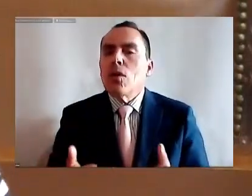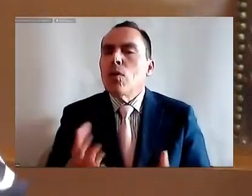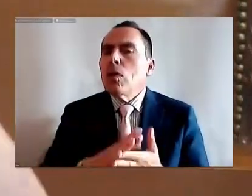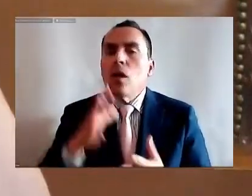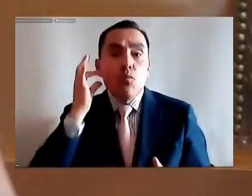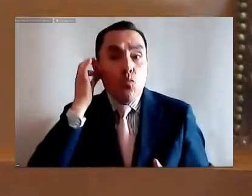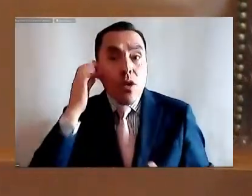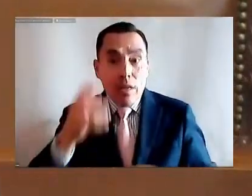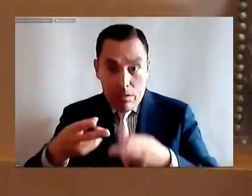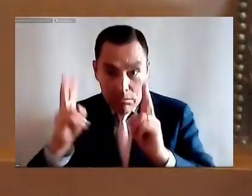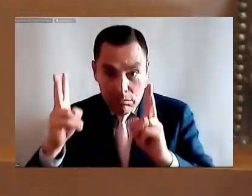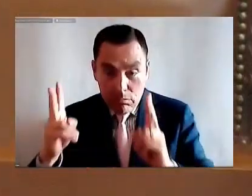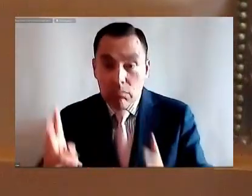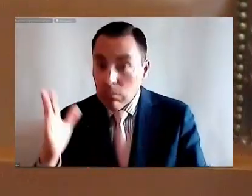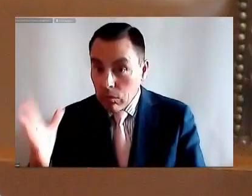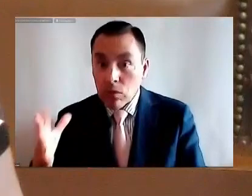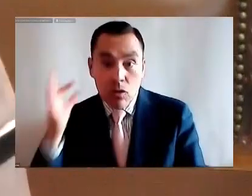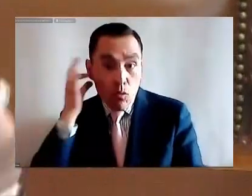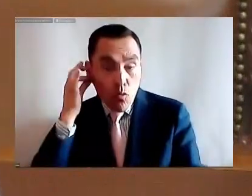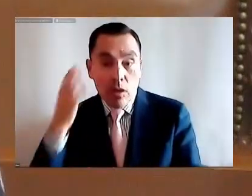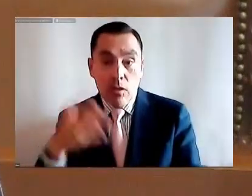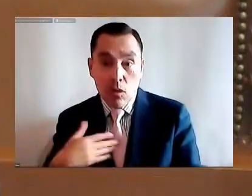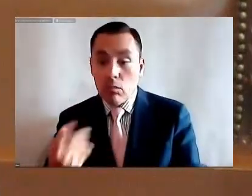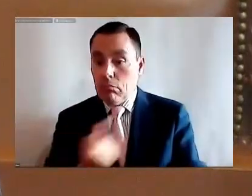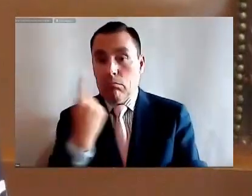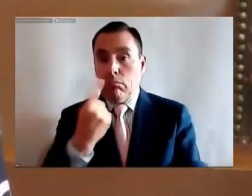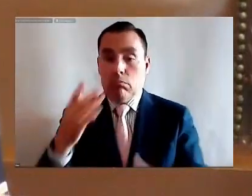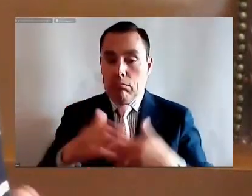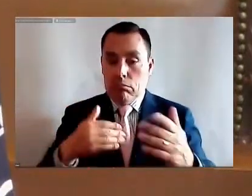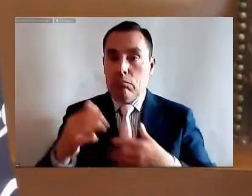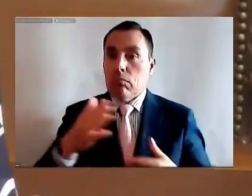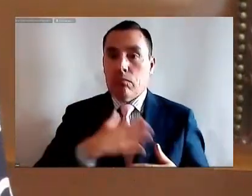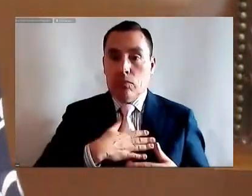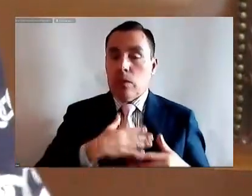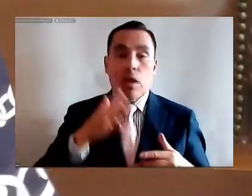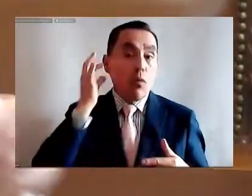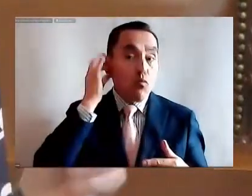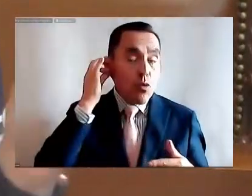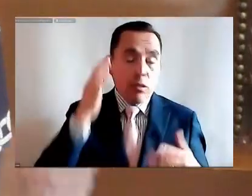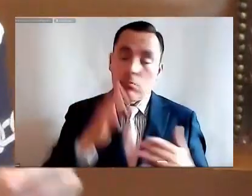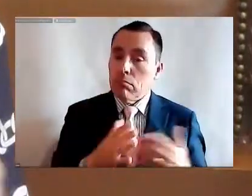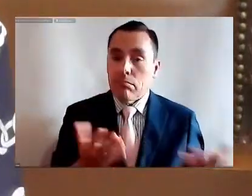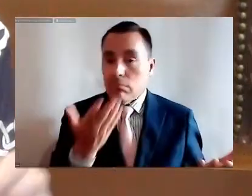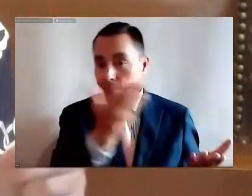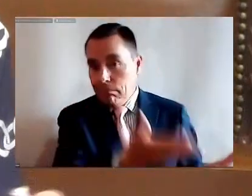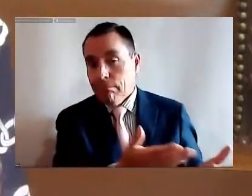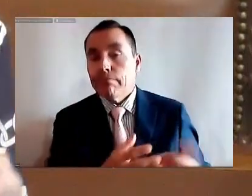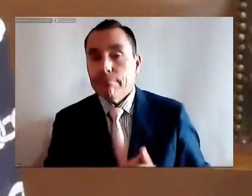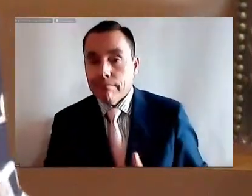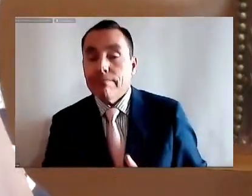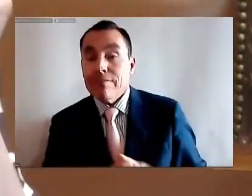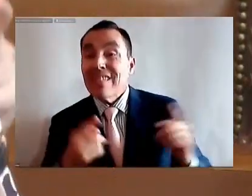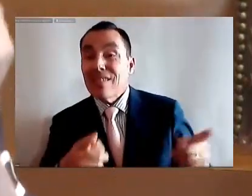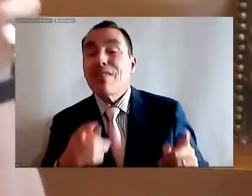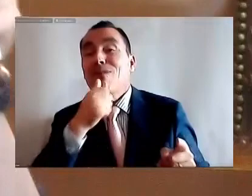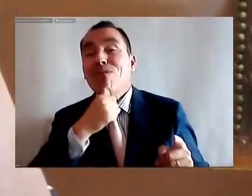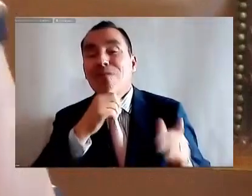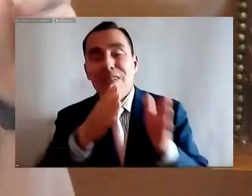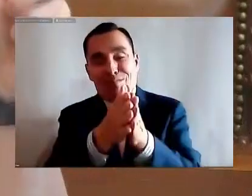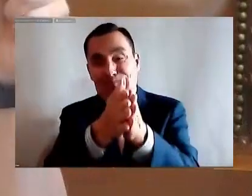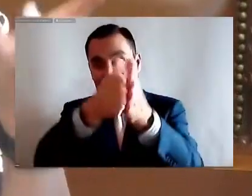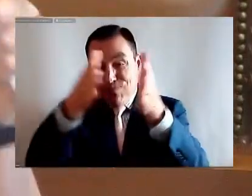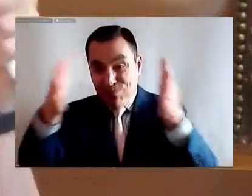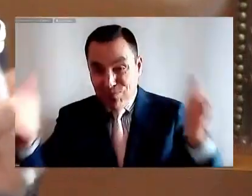mucho, la autonomía y la salud sexual y reproductiva de las mujeres. Yo creo que hay un espacio enorme en que podemos empezar a identificar y a